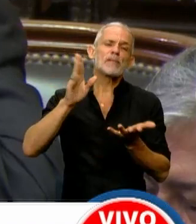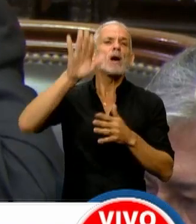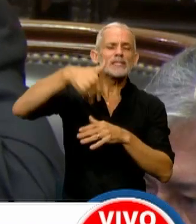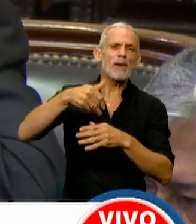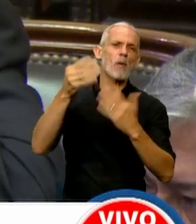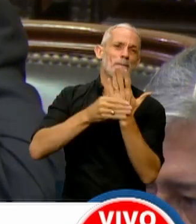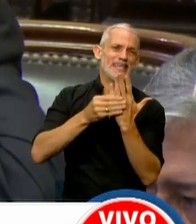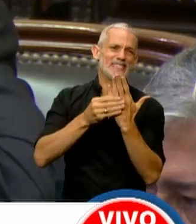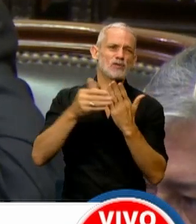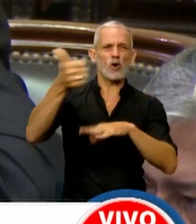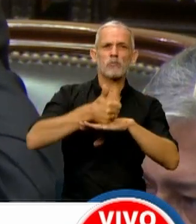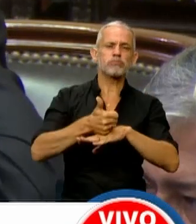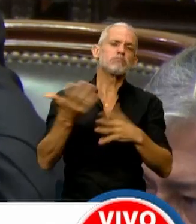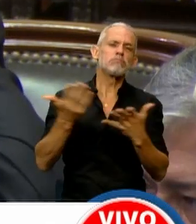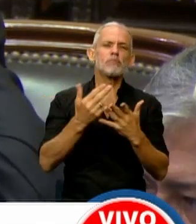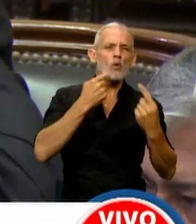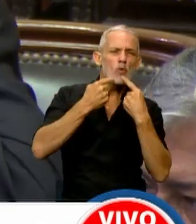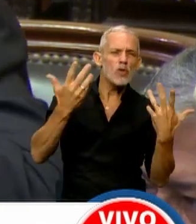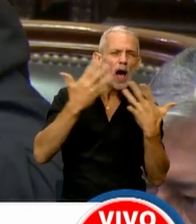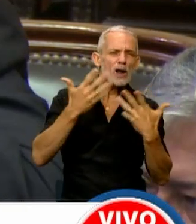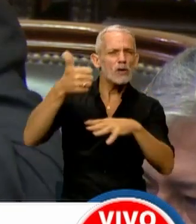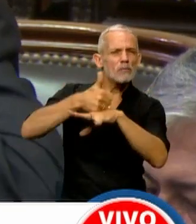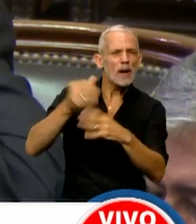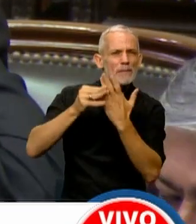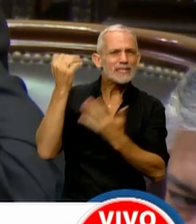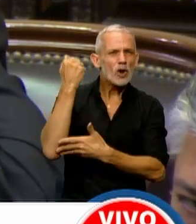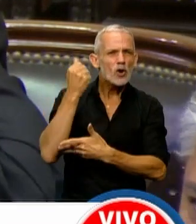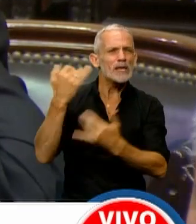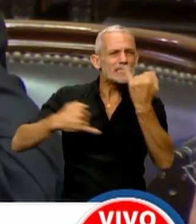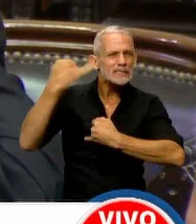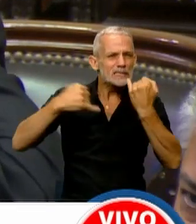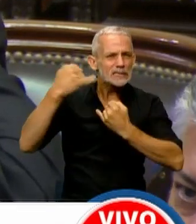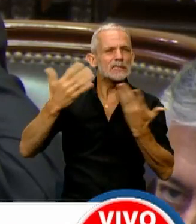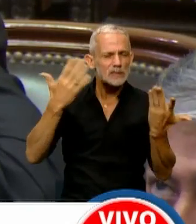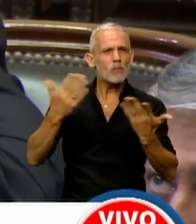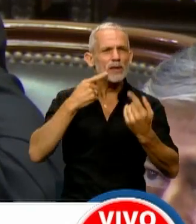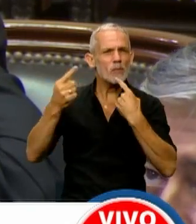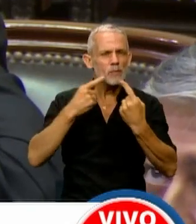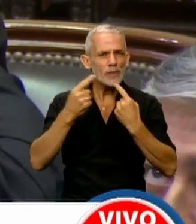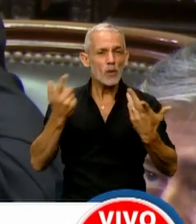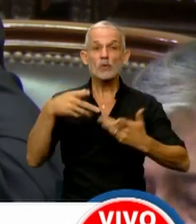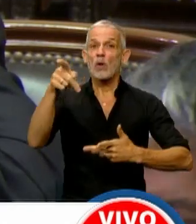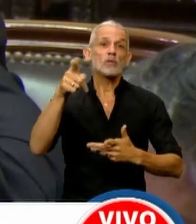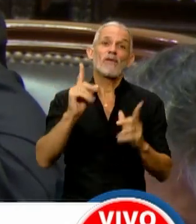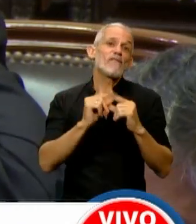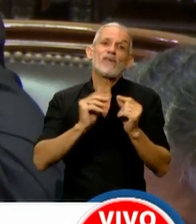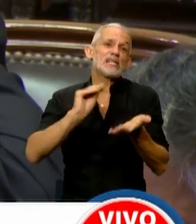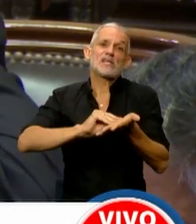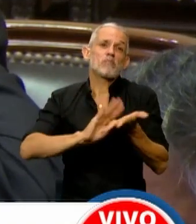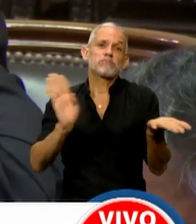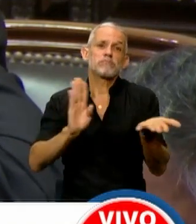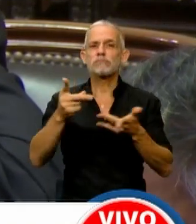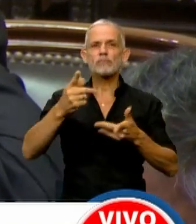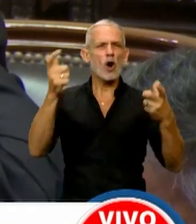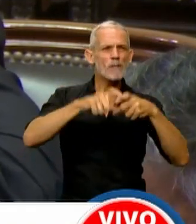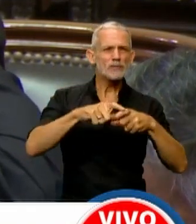caso quienes tengan determinado tipo de planteo que quieran hacer se puedan realizar, que usted fije la fecha